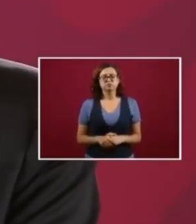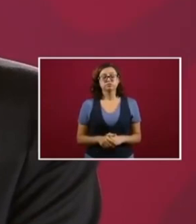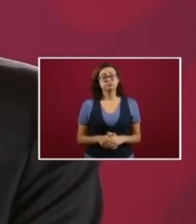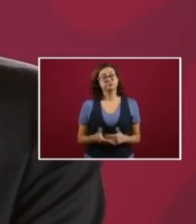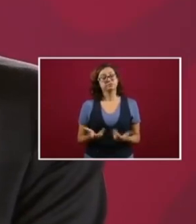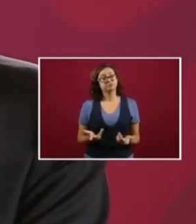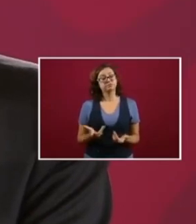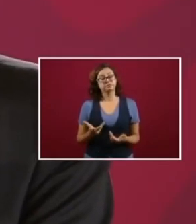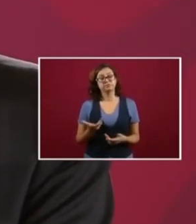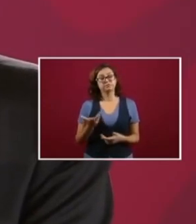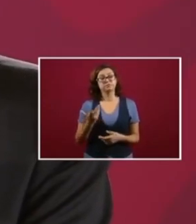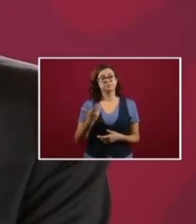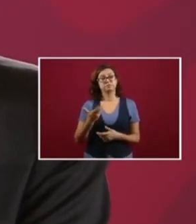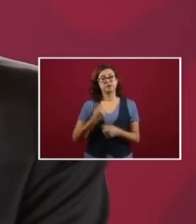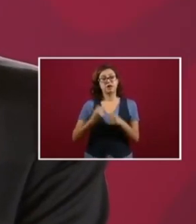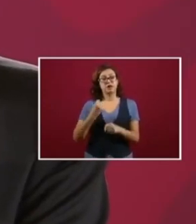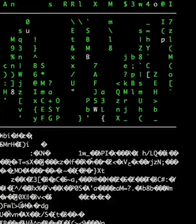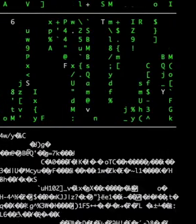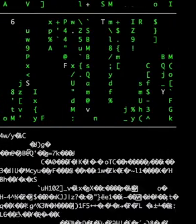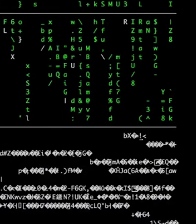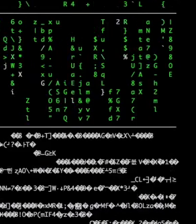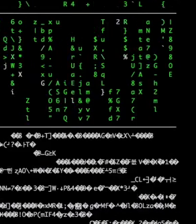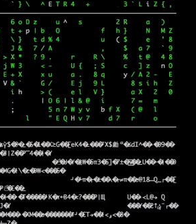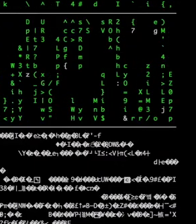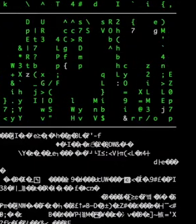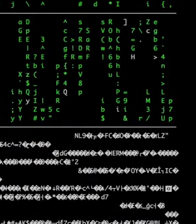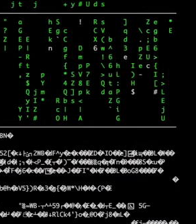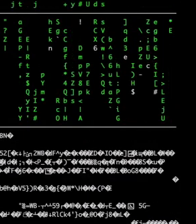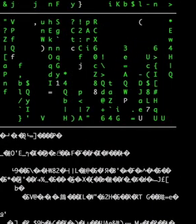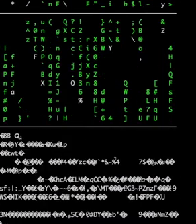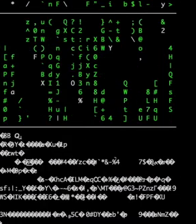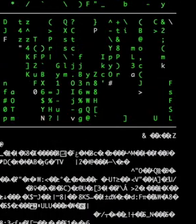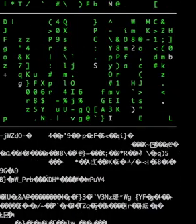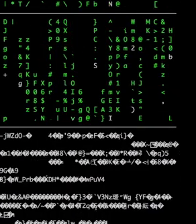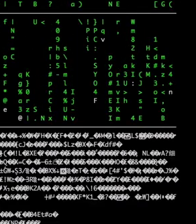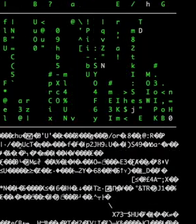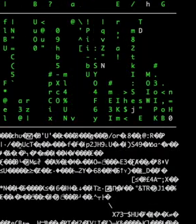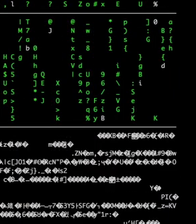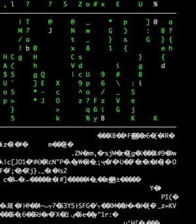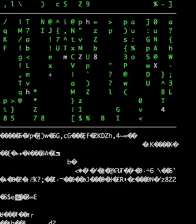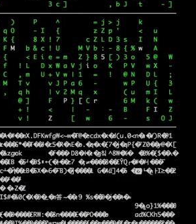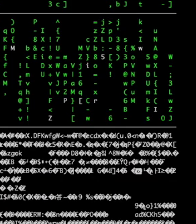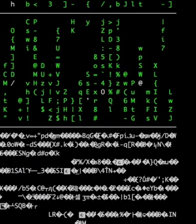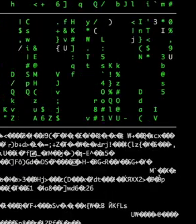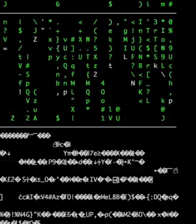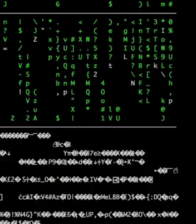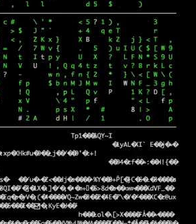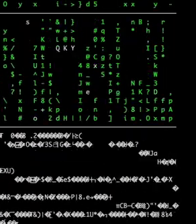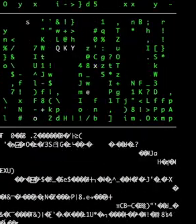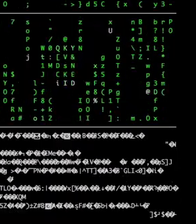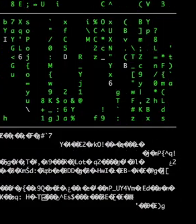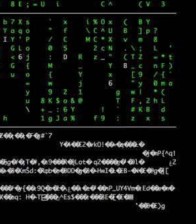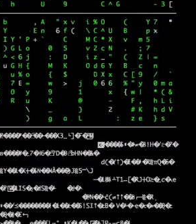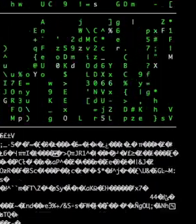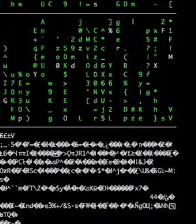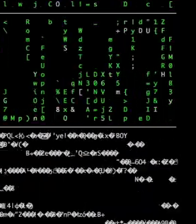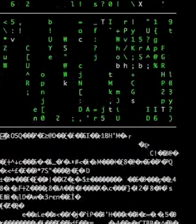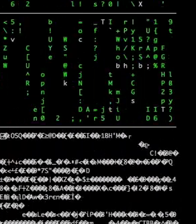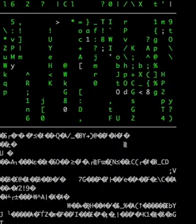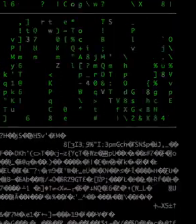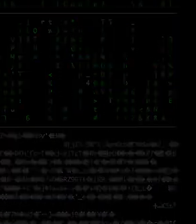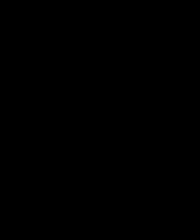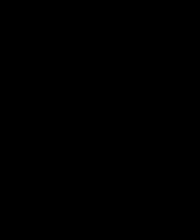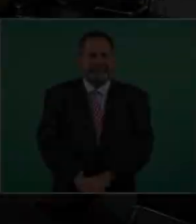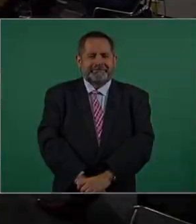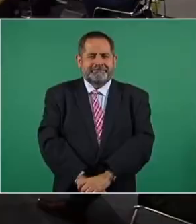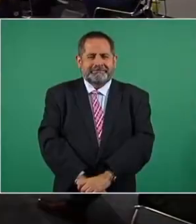Santiago Nieto, en la conferencia de prensa que ofrece todas las mañanas el presidente Andrés Manuel López